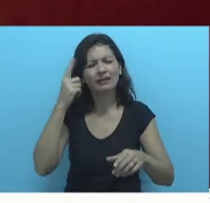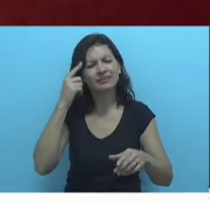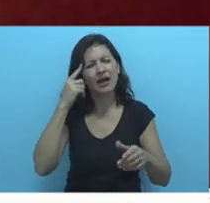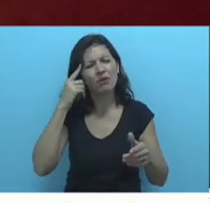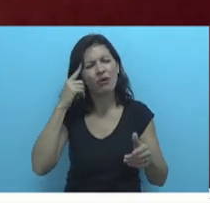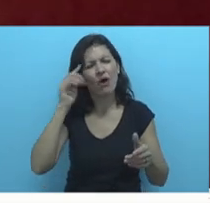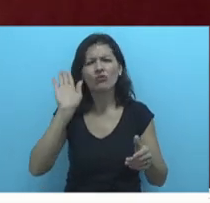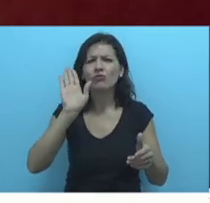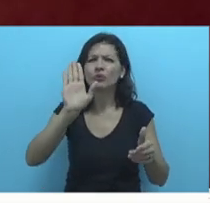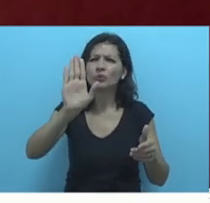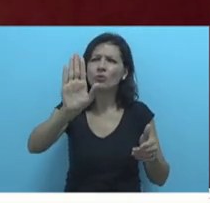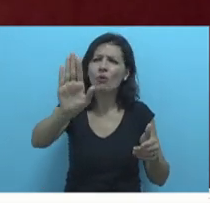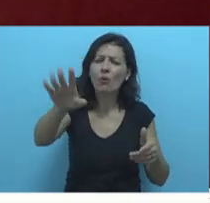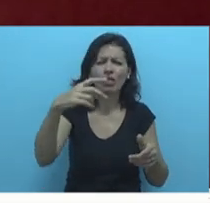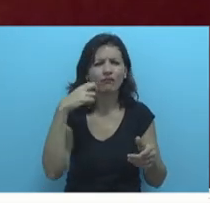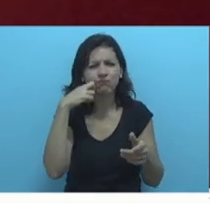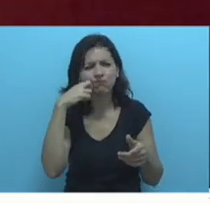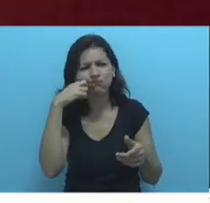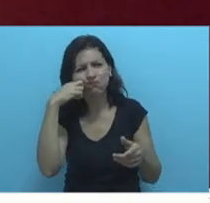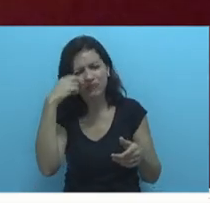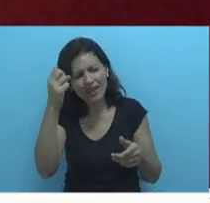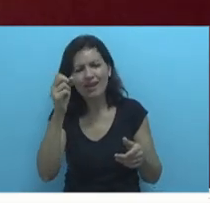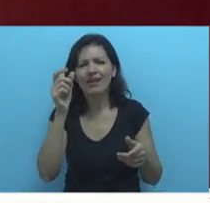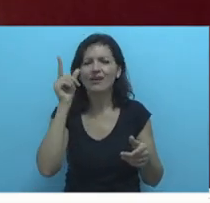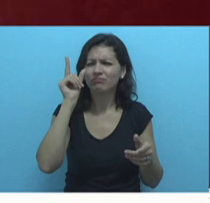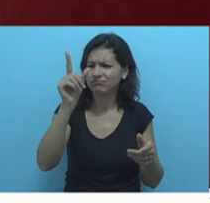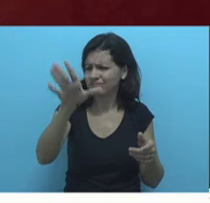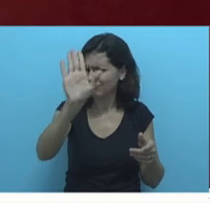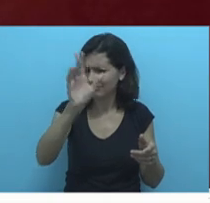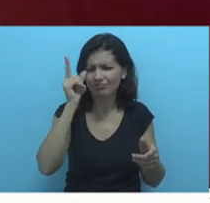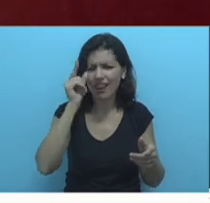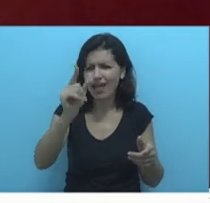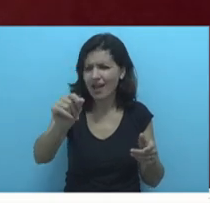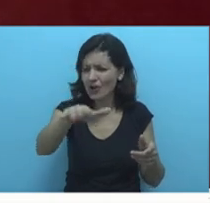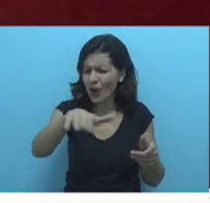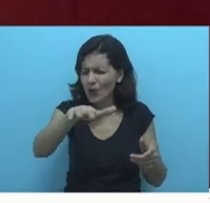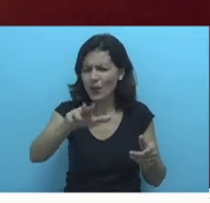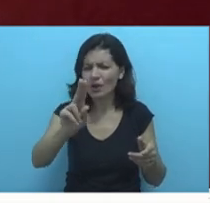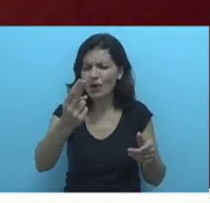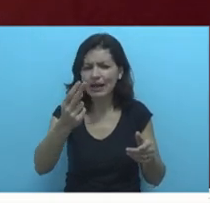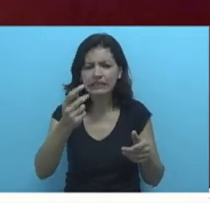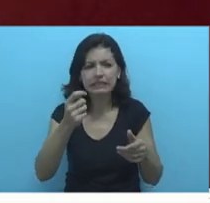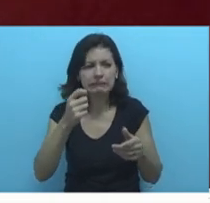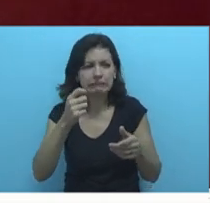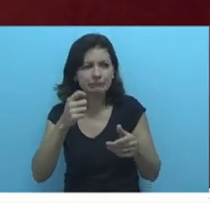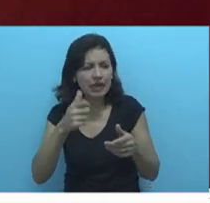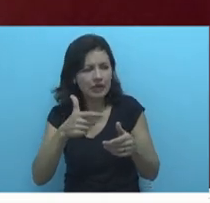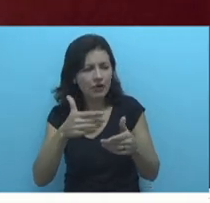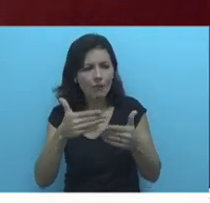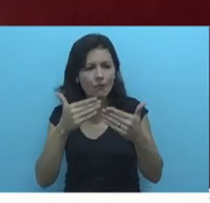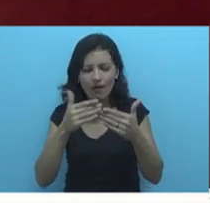vago. Nunca pensamos que esa hora incierta puede ser muy próxima, puede estar en nuestra agenda que está tan